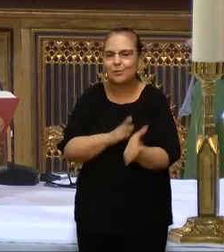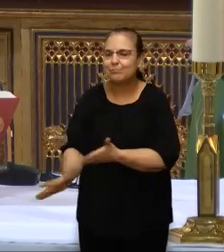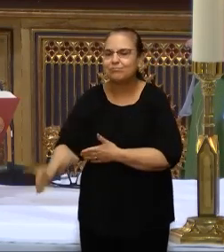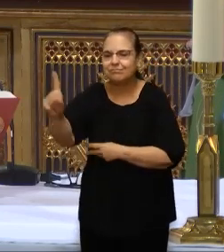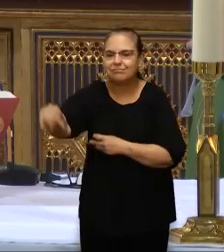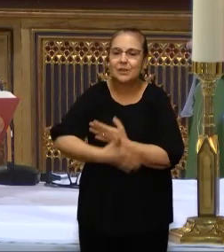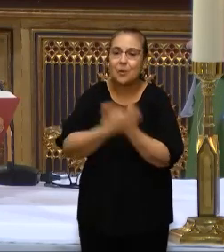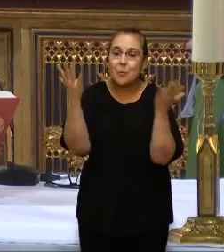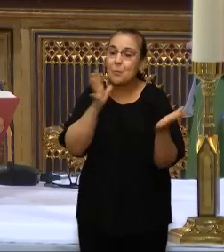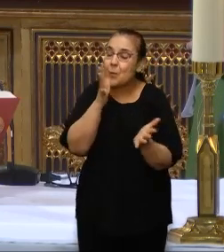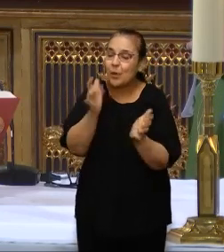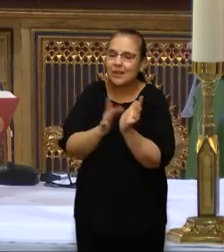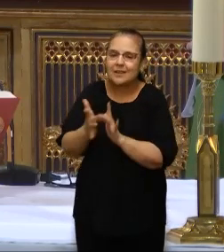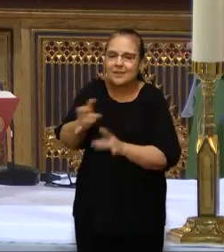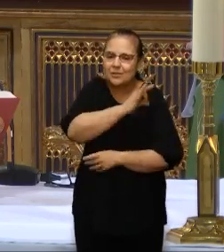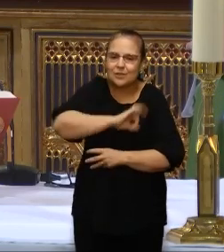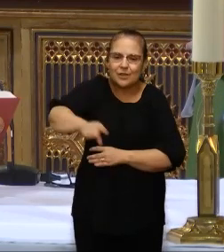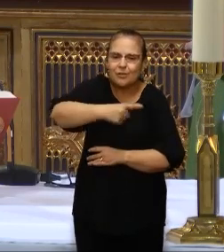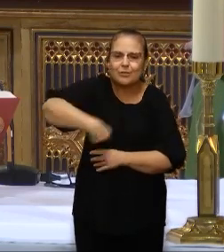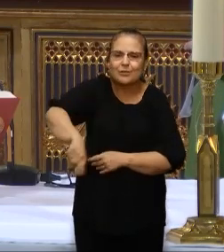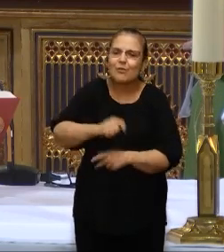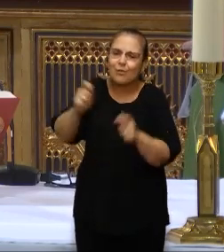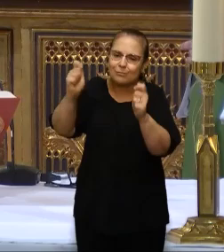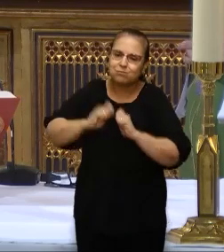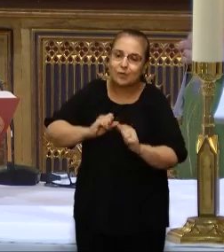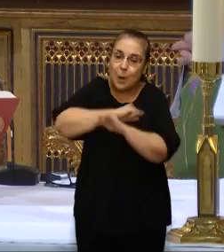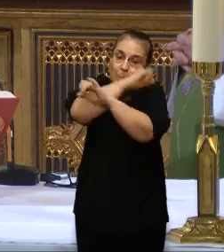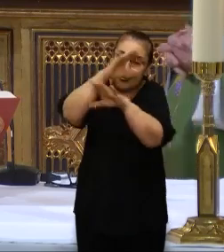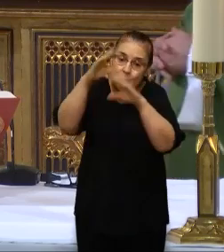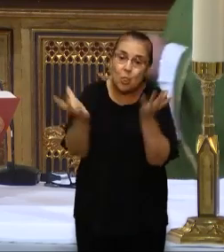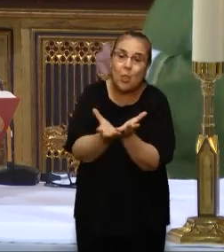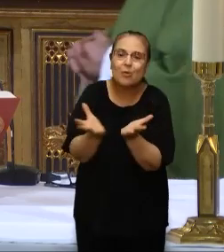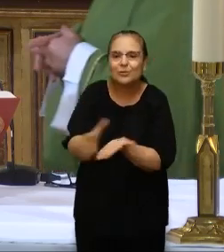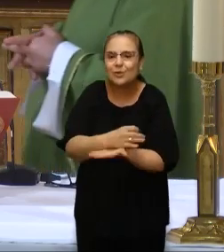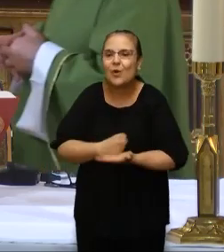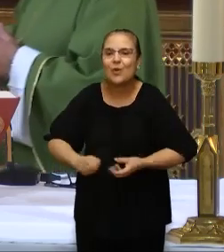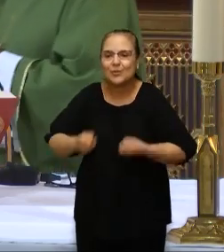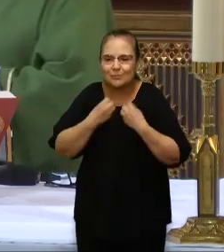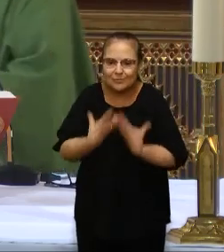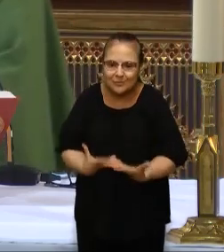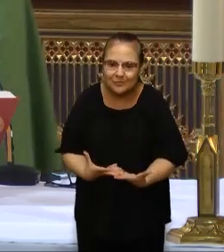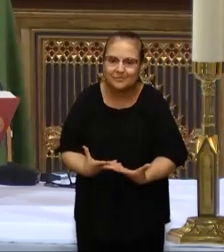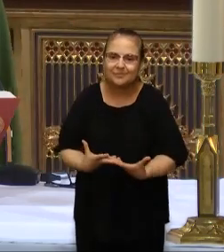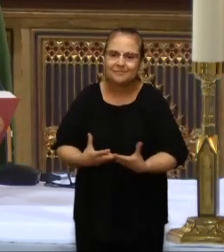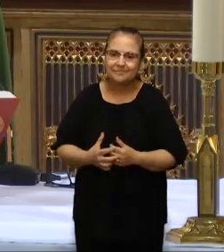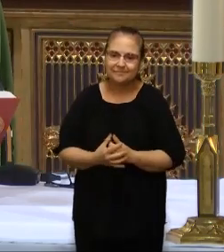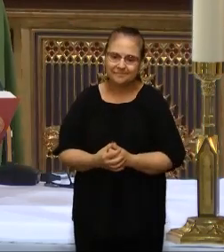Por Cristo, Señor nuestro, por quien concedes al mundo todos los bienes.